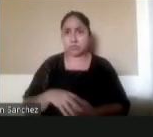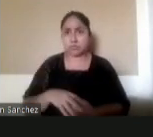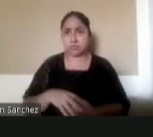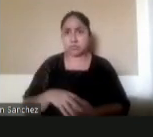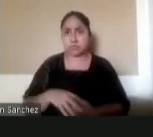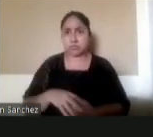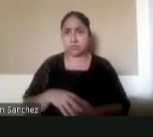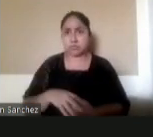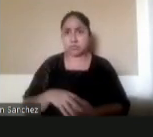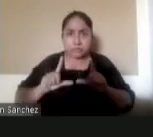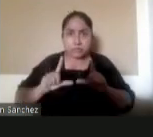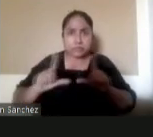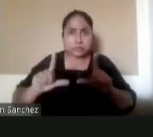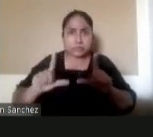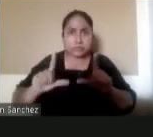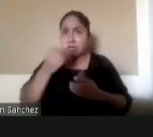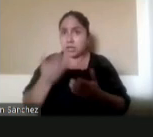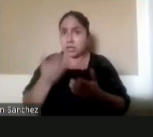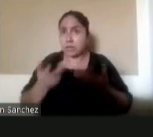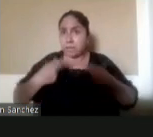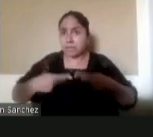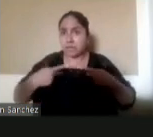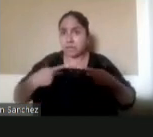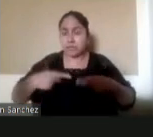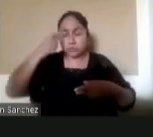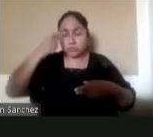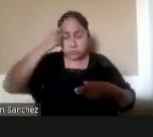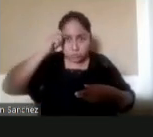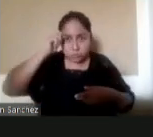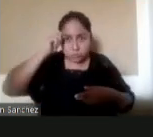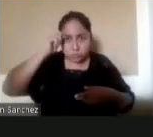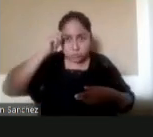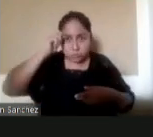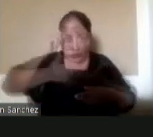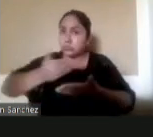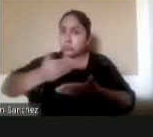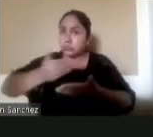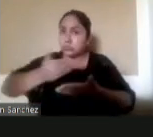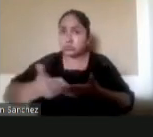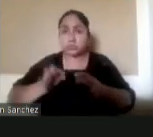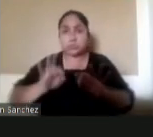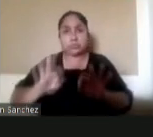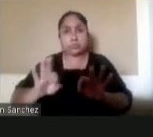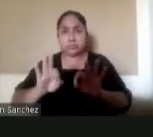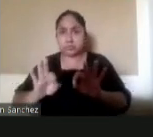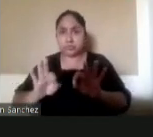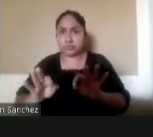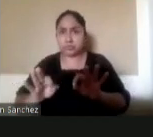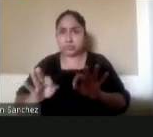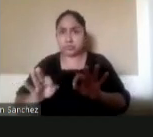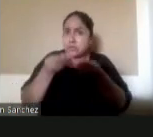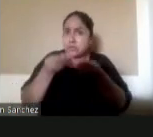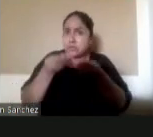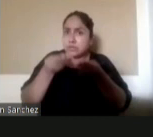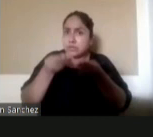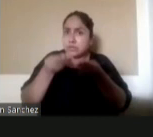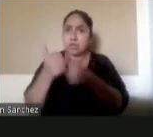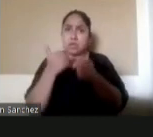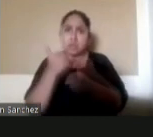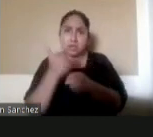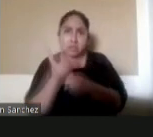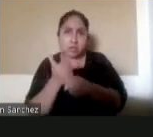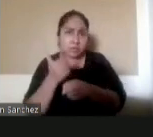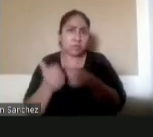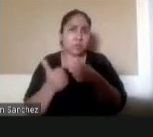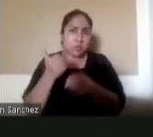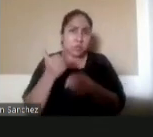mérito en el servicio público para empleados al servicio del municipio de Juárez se entregará cada año en sesión extraordinaria del Honorable